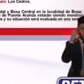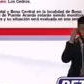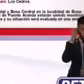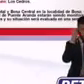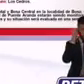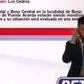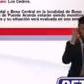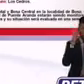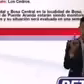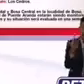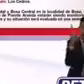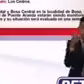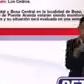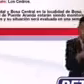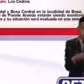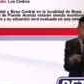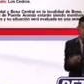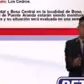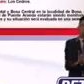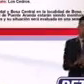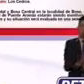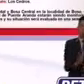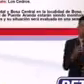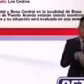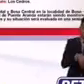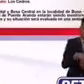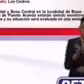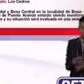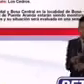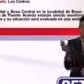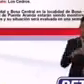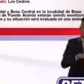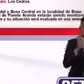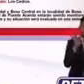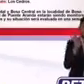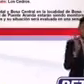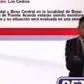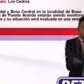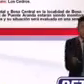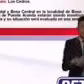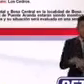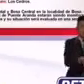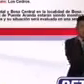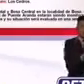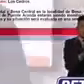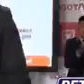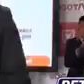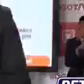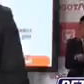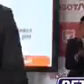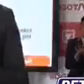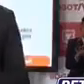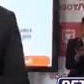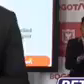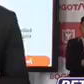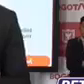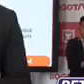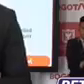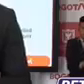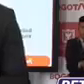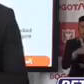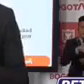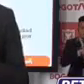Por lo pronto, son 9 UPZs las que continuarían y tendrán cuarentena